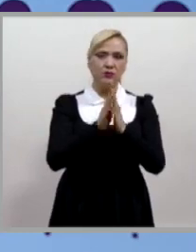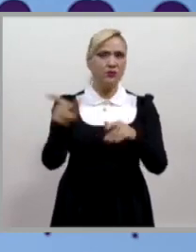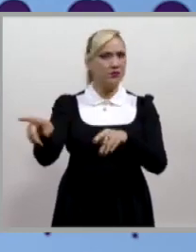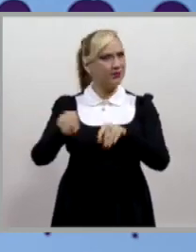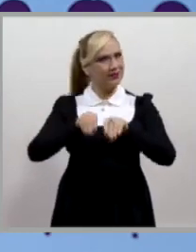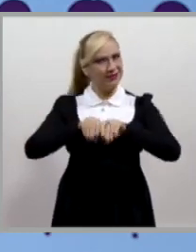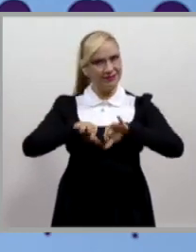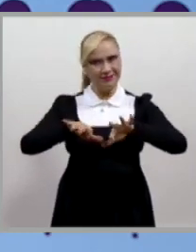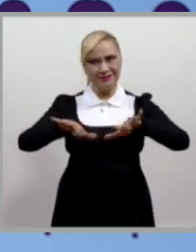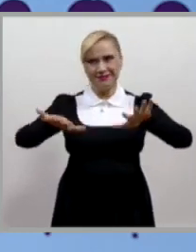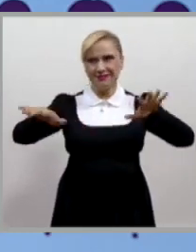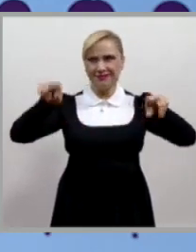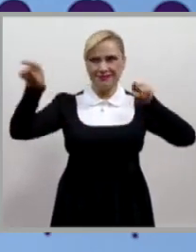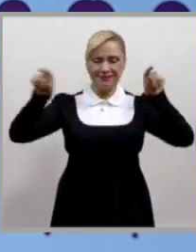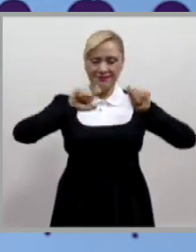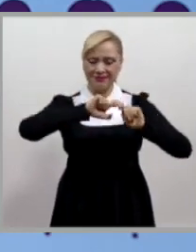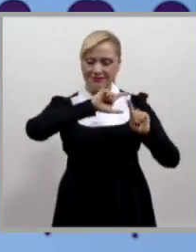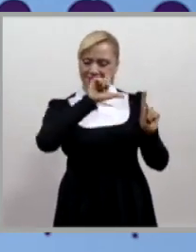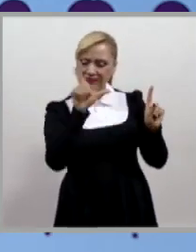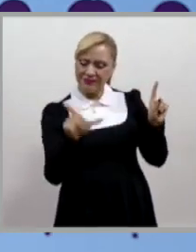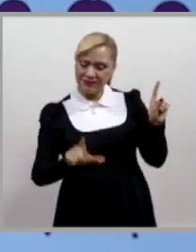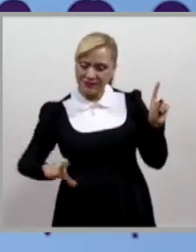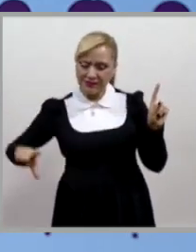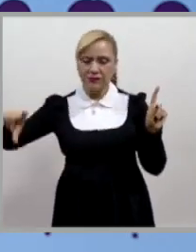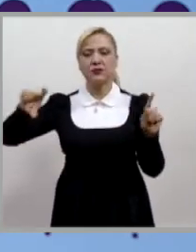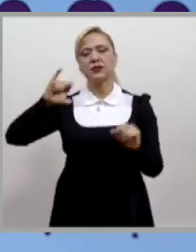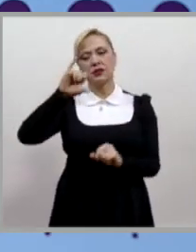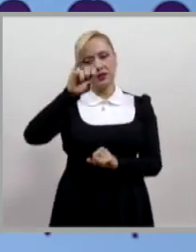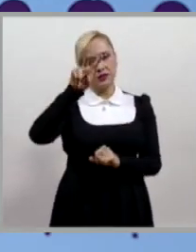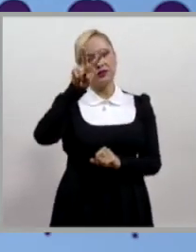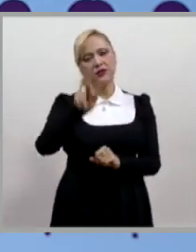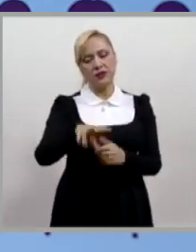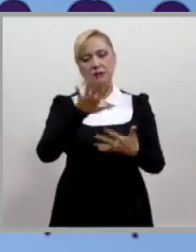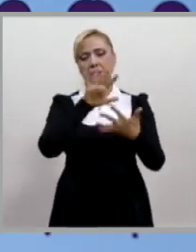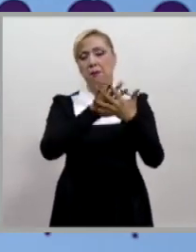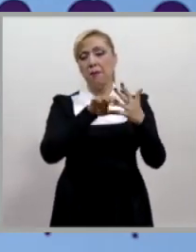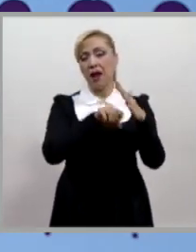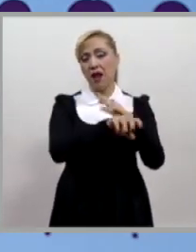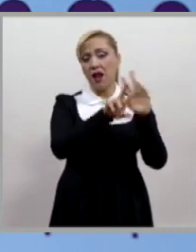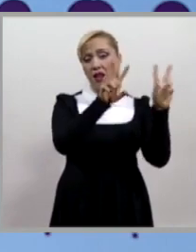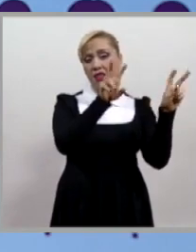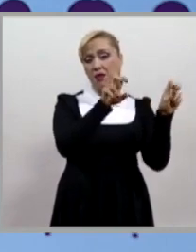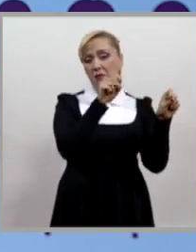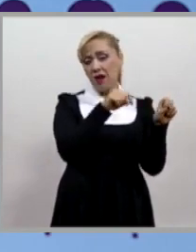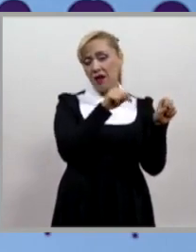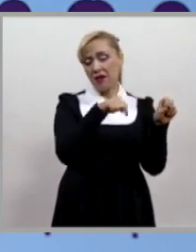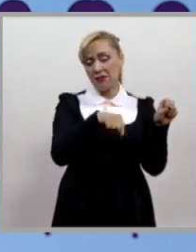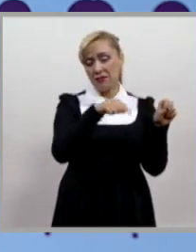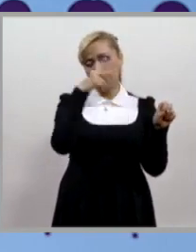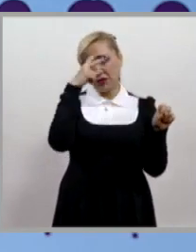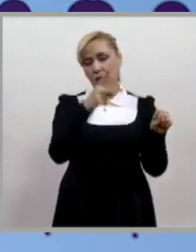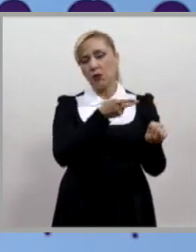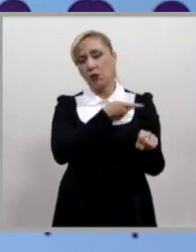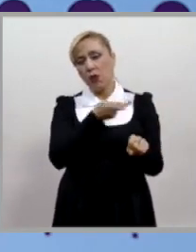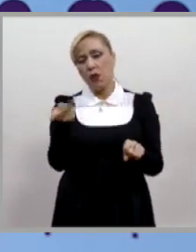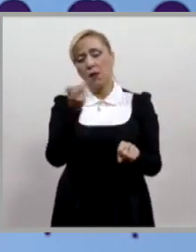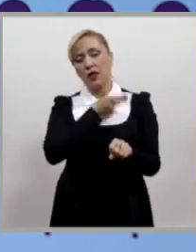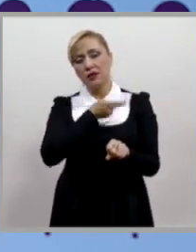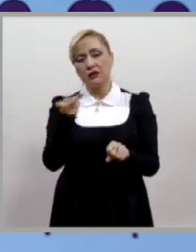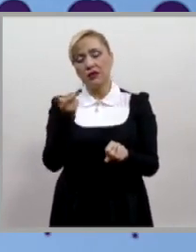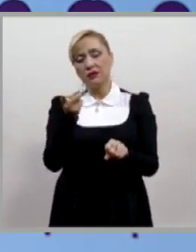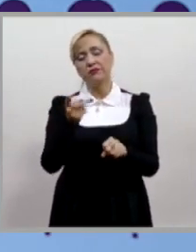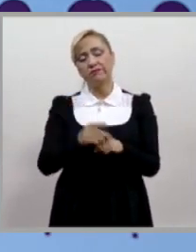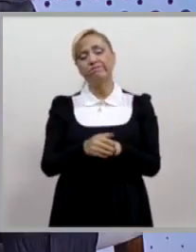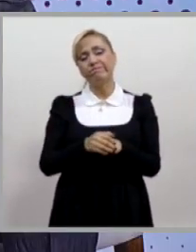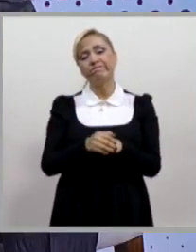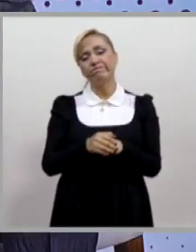¿no? Lamentablemente, sí es cierto que al menos en justicia penal, en el caso de nuestro país, la pobreza, si no es sinónimo, sí